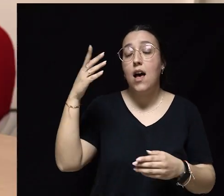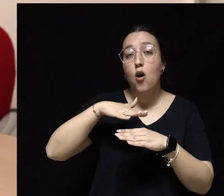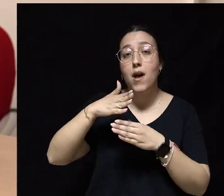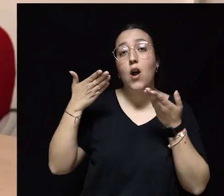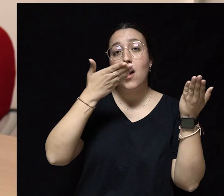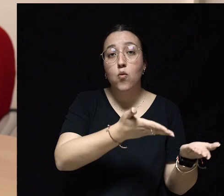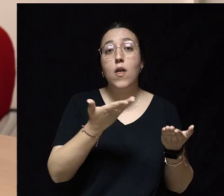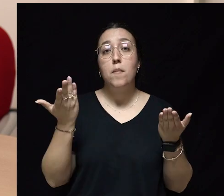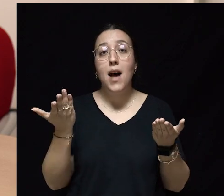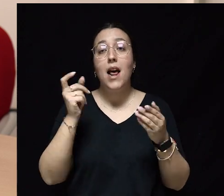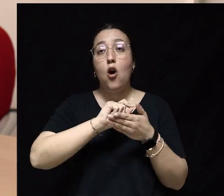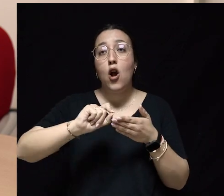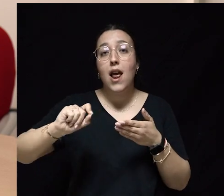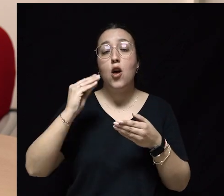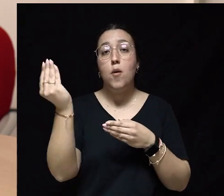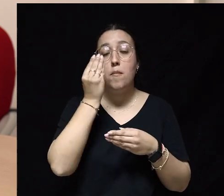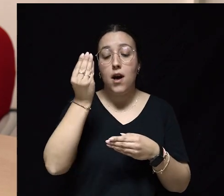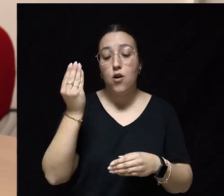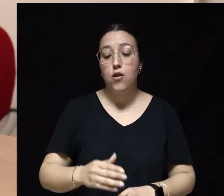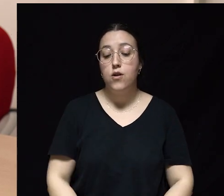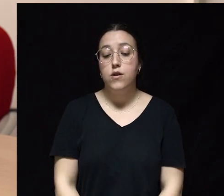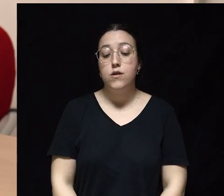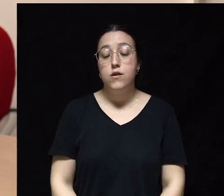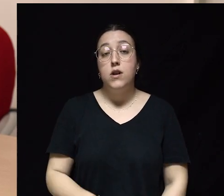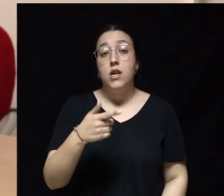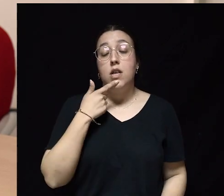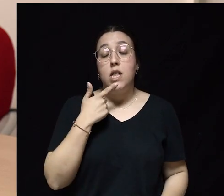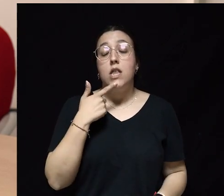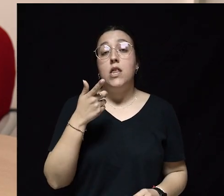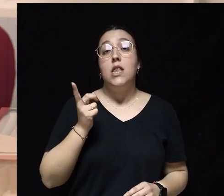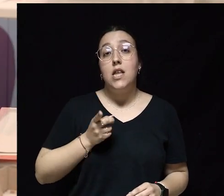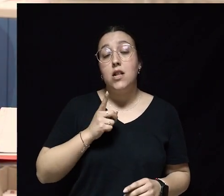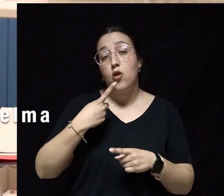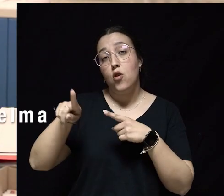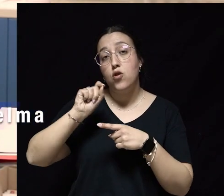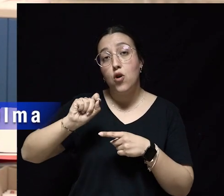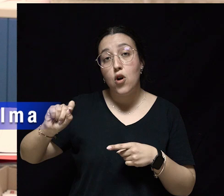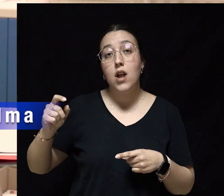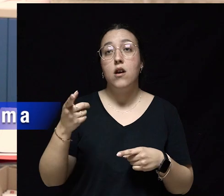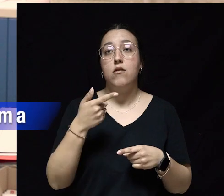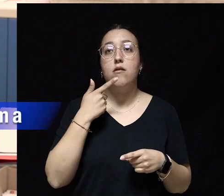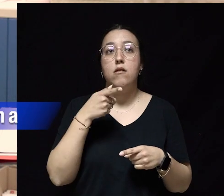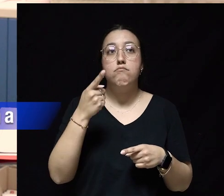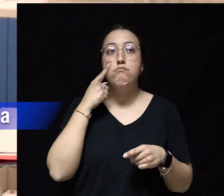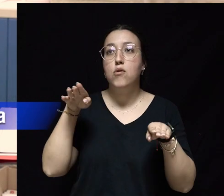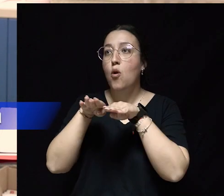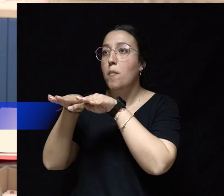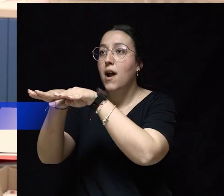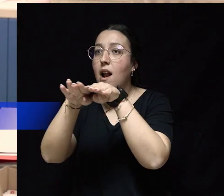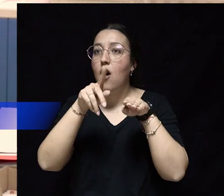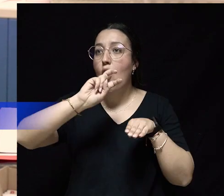normalmente socioeconómicas es vulnerable y están todos escolarizados en un mismo centro. Pues lo considero que en los tiempos que